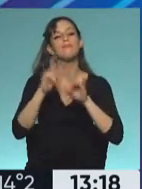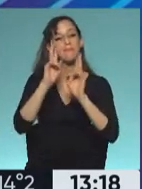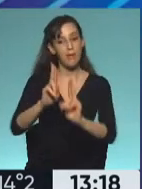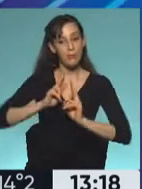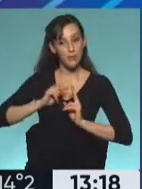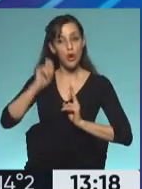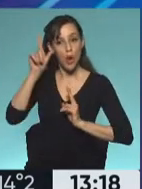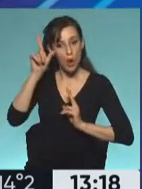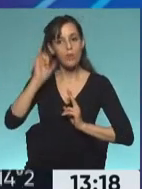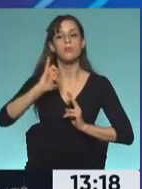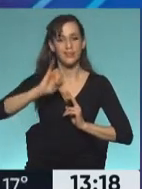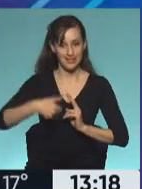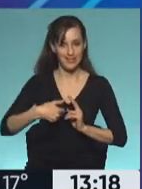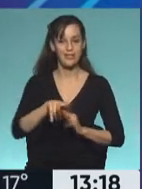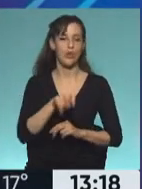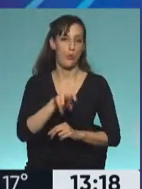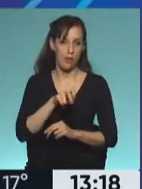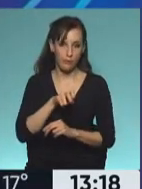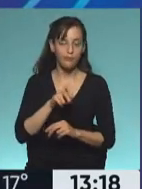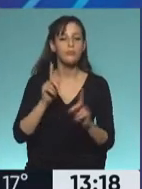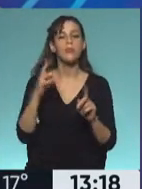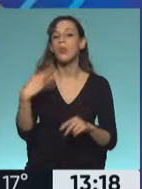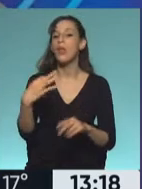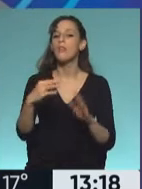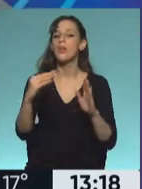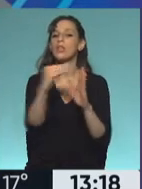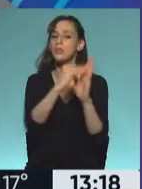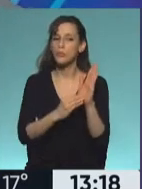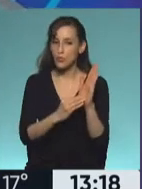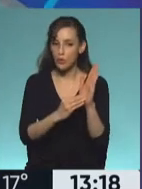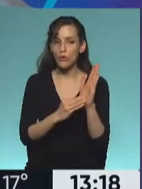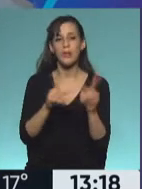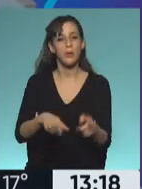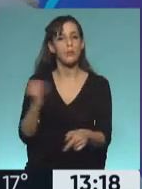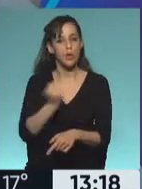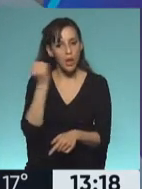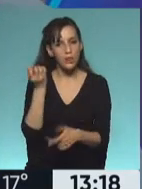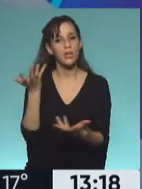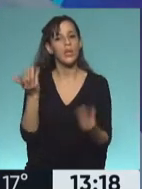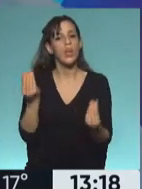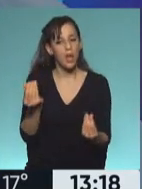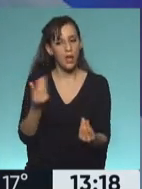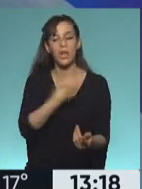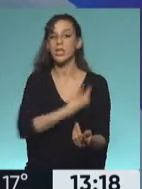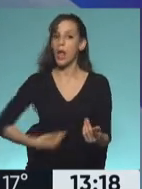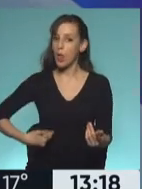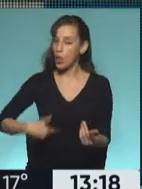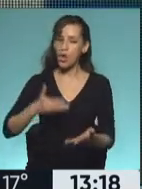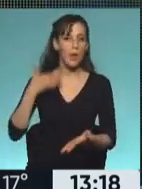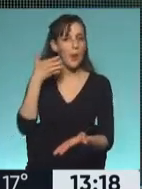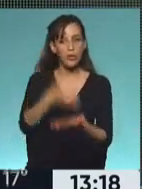hay que inscribirse y además tener en cuenta que el estado se está haciendo una inversión muy importante digo 19.000 millones de pesos